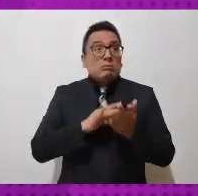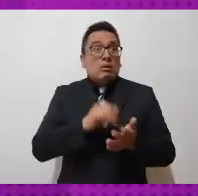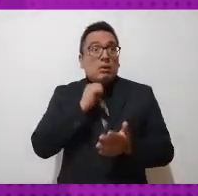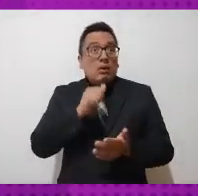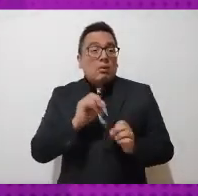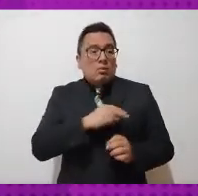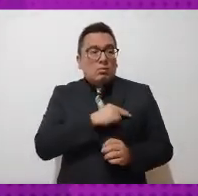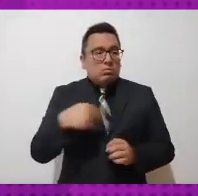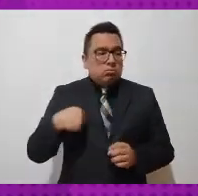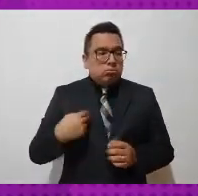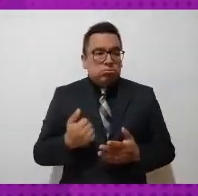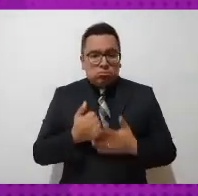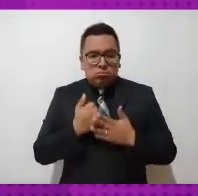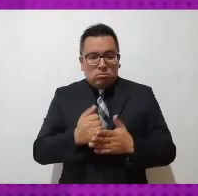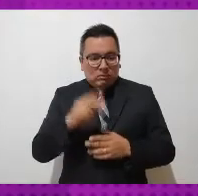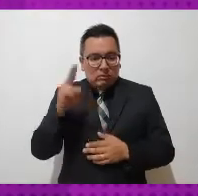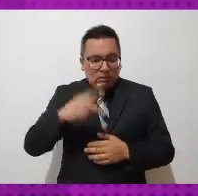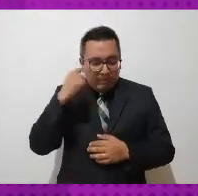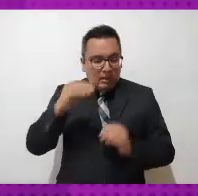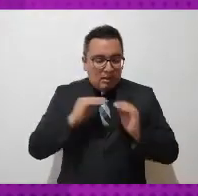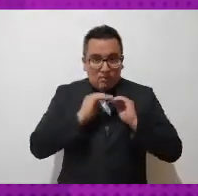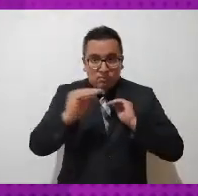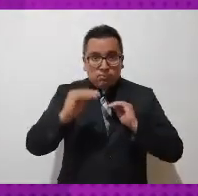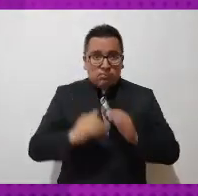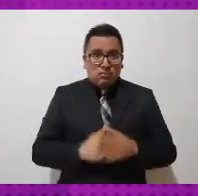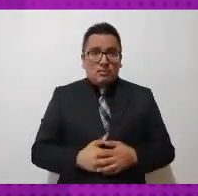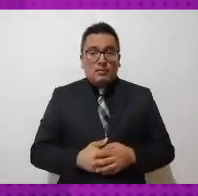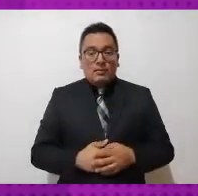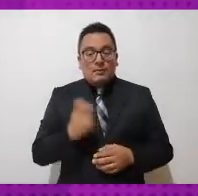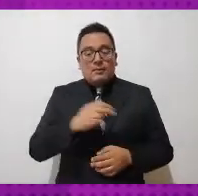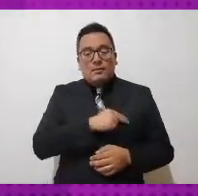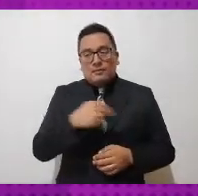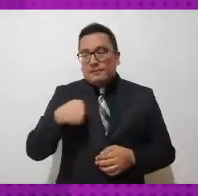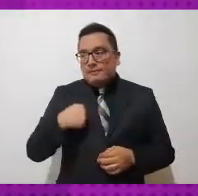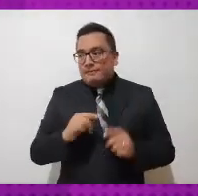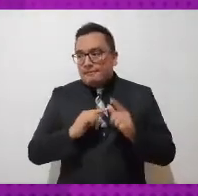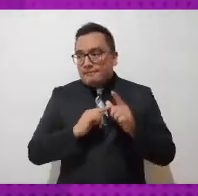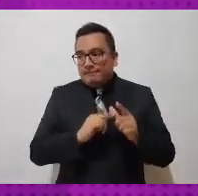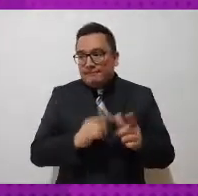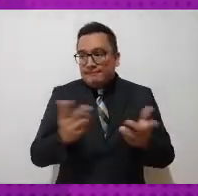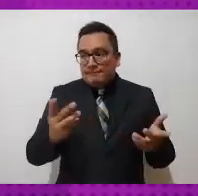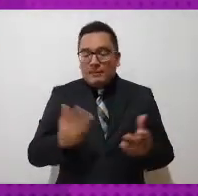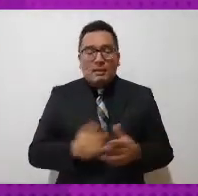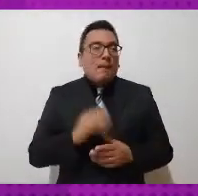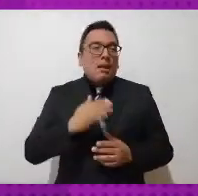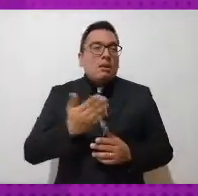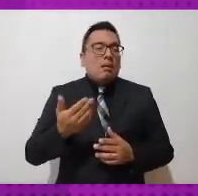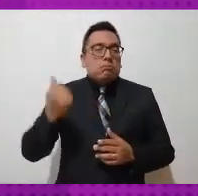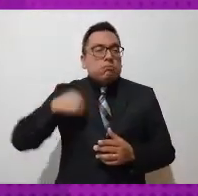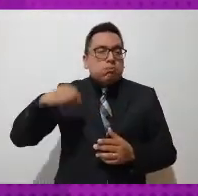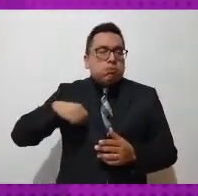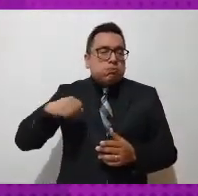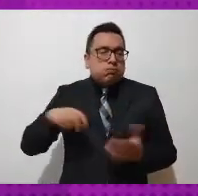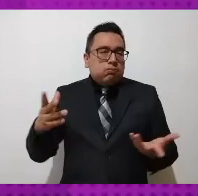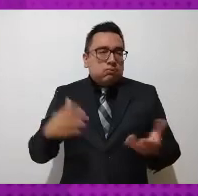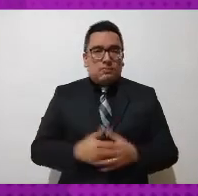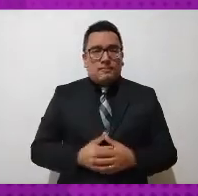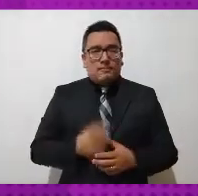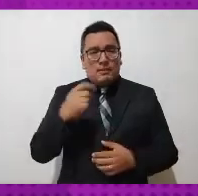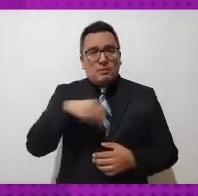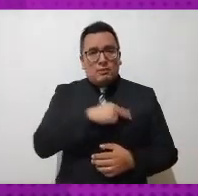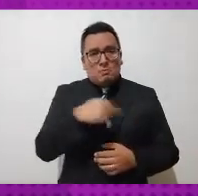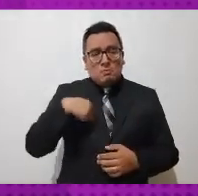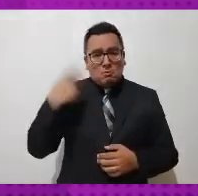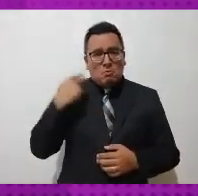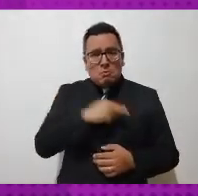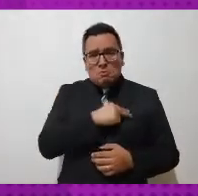un acceso igualitario en estos temas, pues vamos a seguir atrás, ¿no? Y bueno, aquí desde Puebla